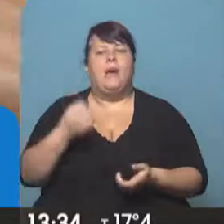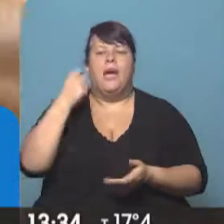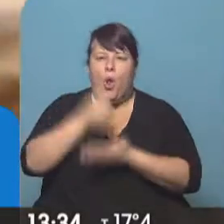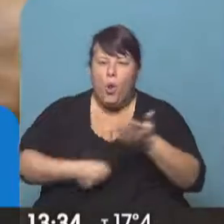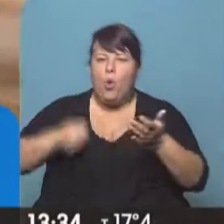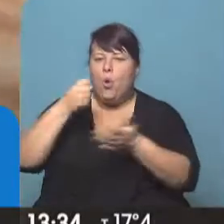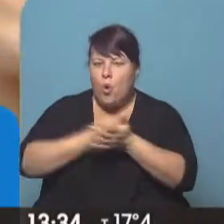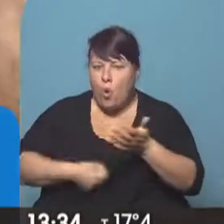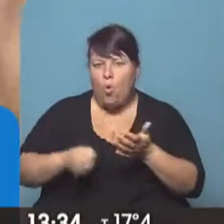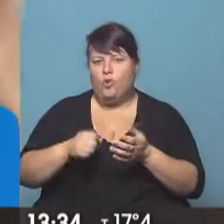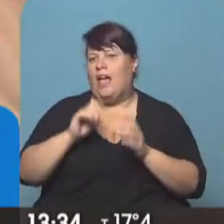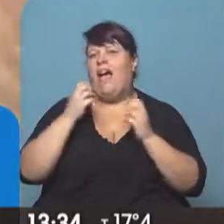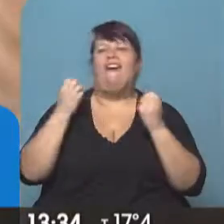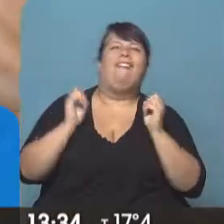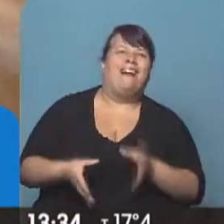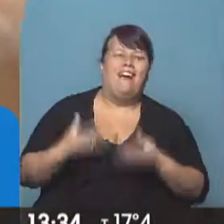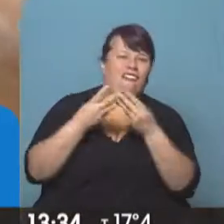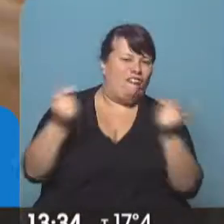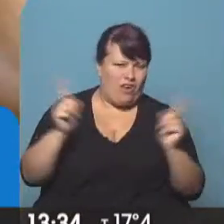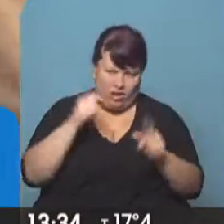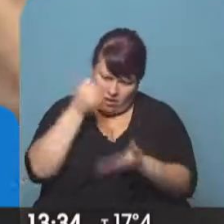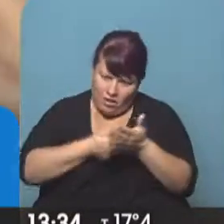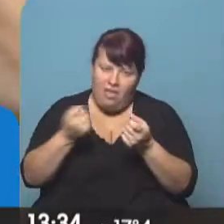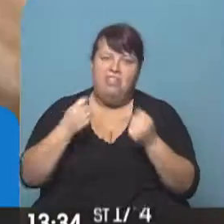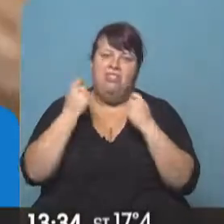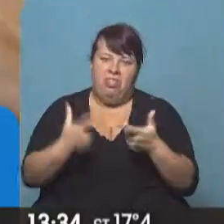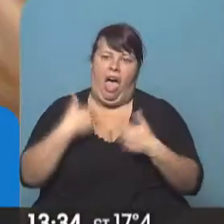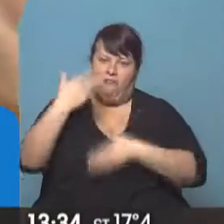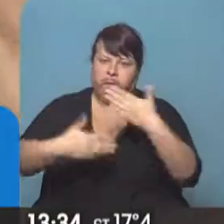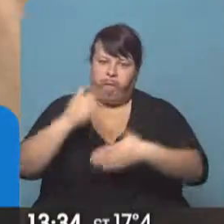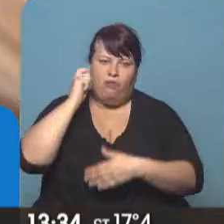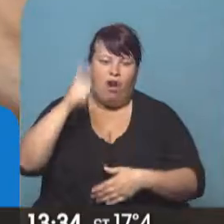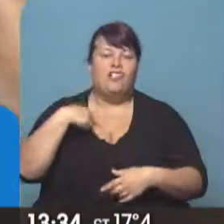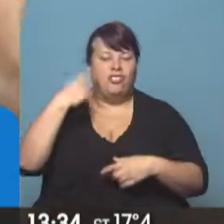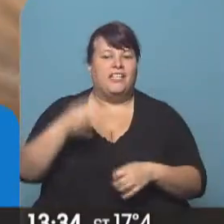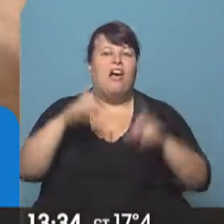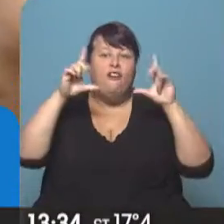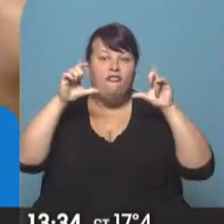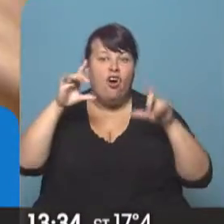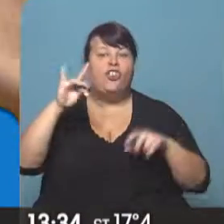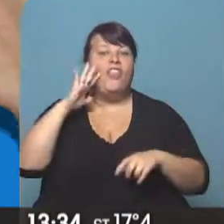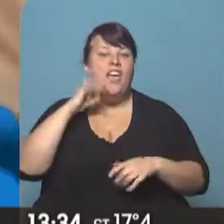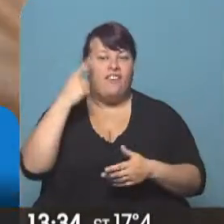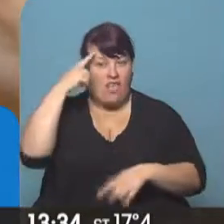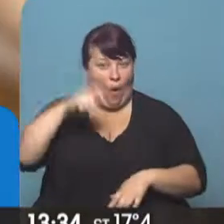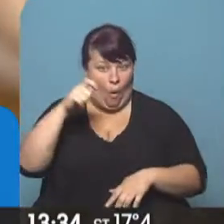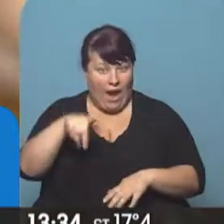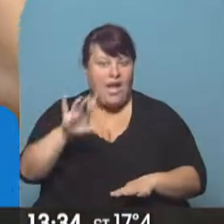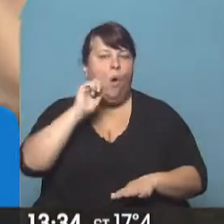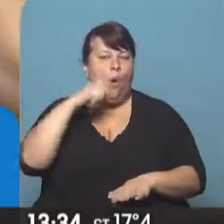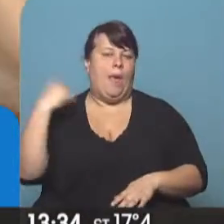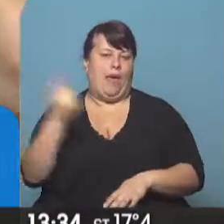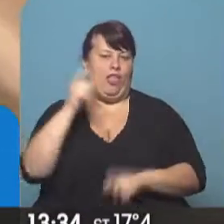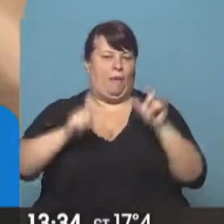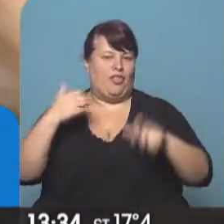lucha que no se claudica nos da sus frutos, y entiendo que la foto de Devido dando cuentas ante la justicia es buena para